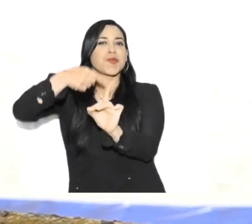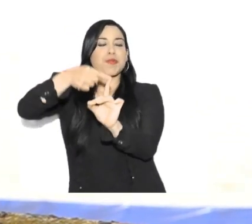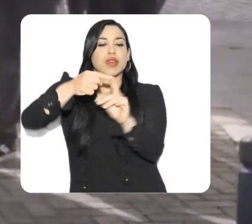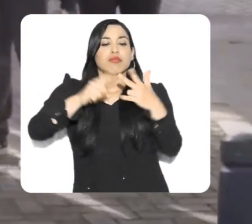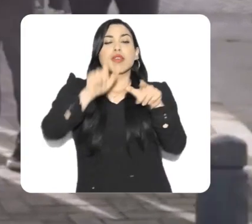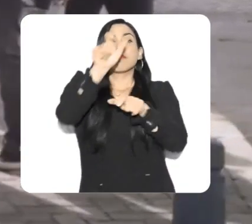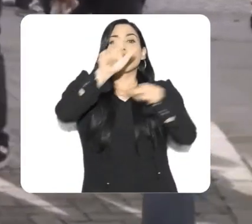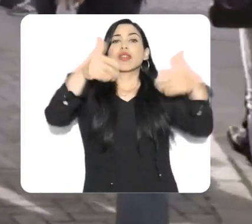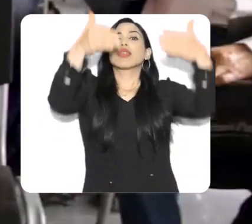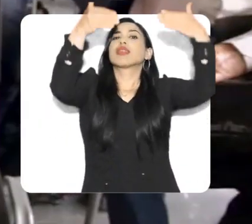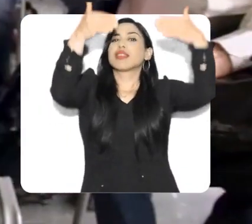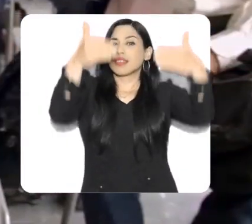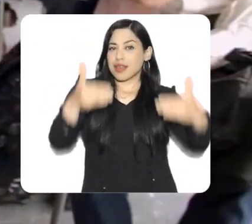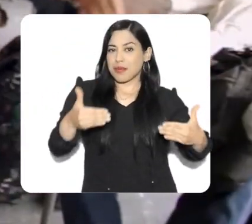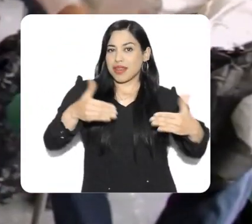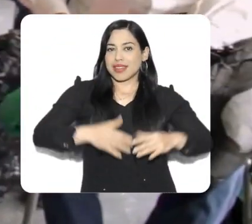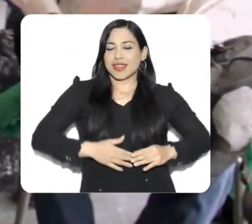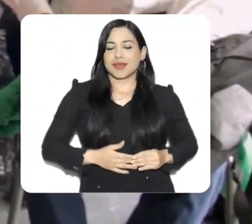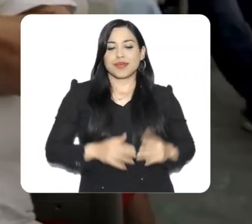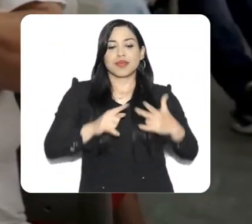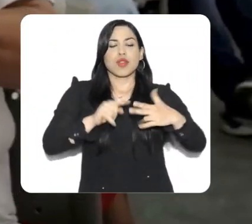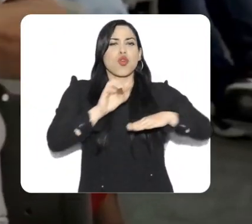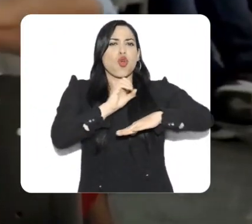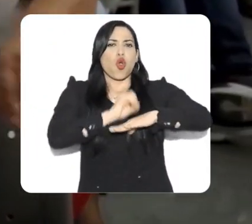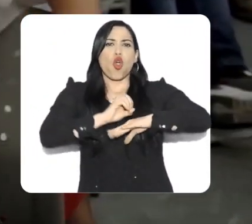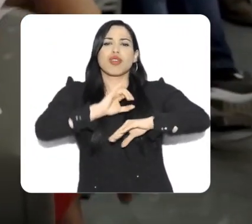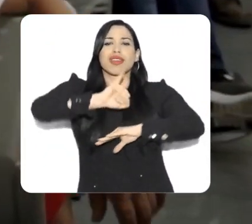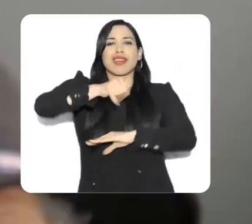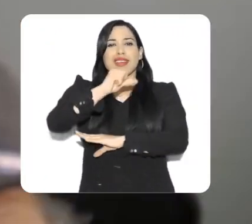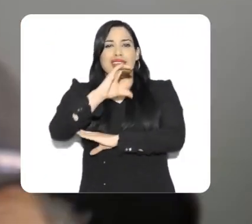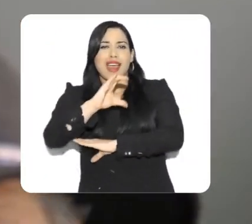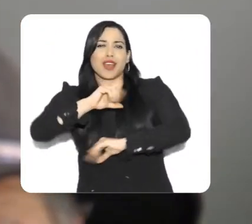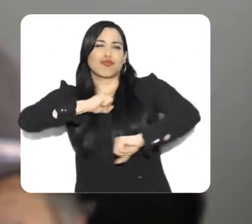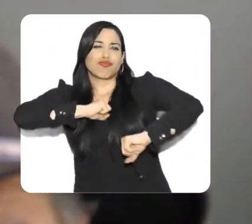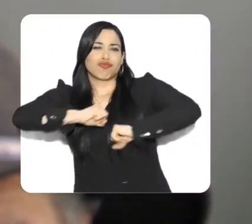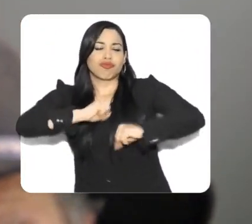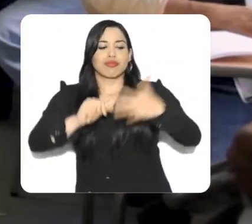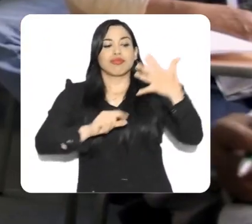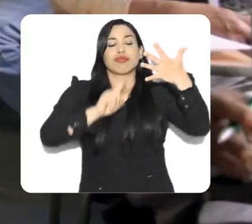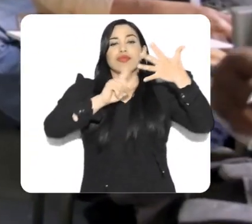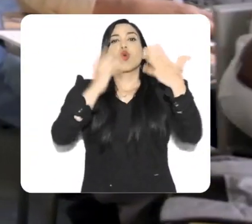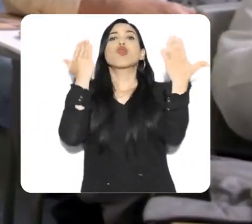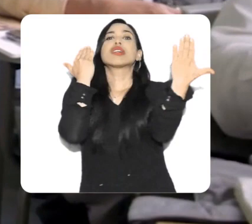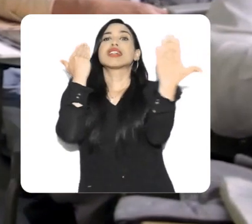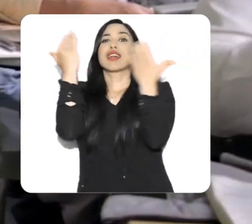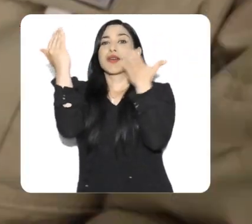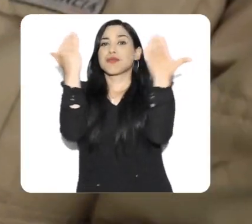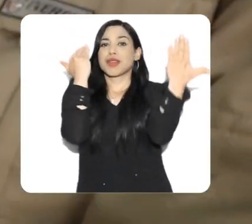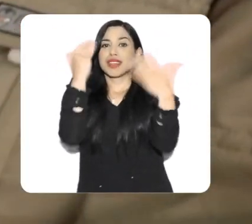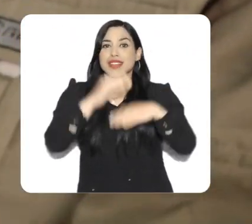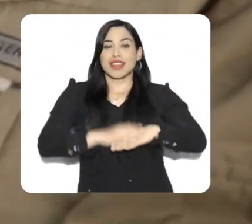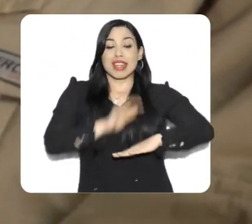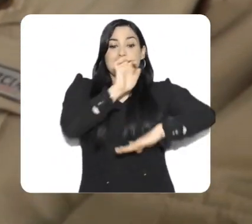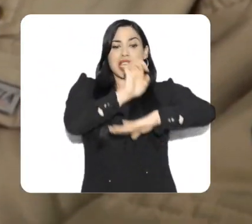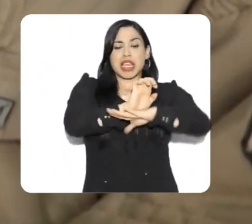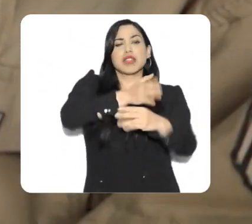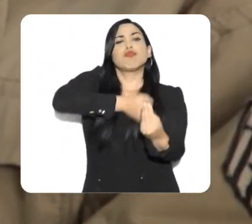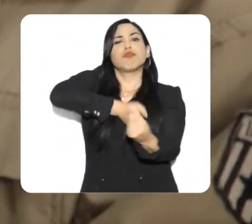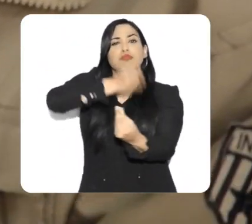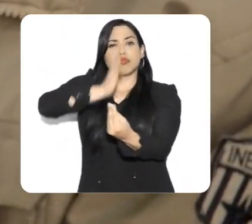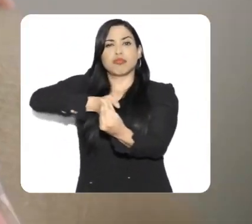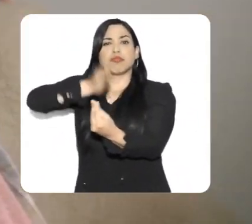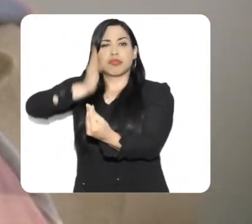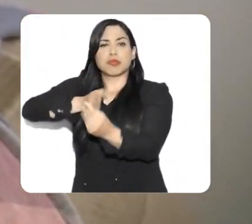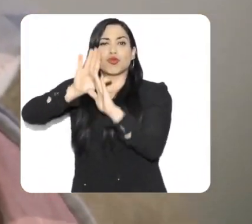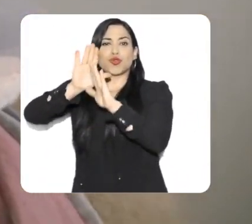LGBTIQ+, personas con discapacidad, organismos de acción comunal, organizaciones campesinas,